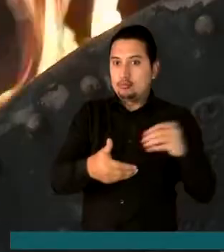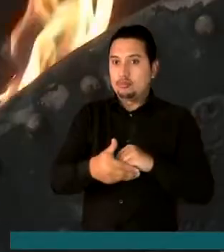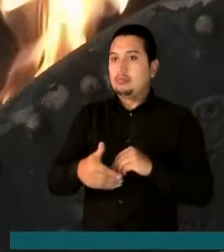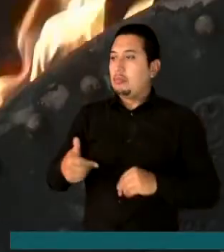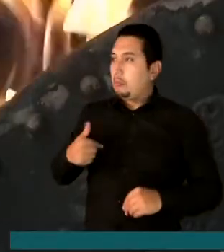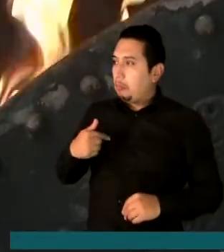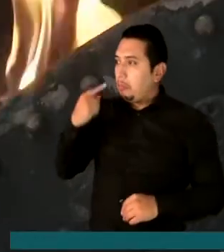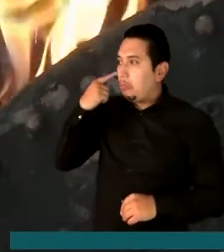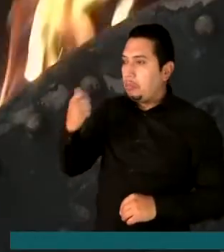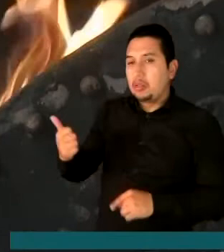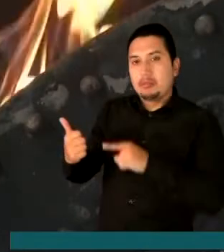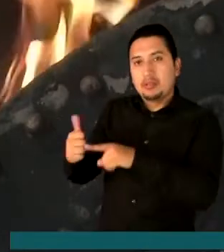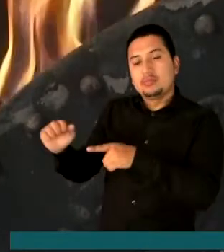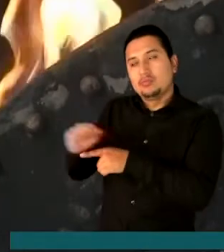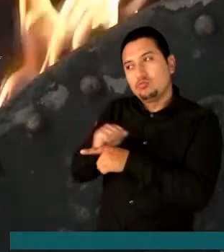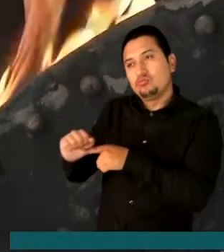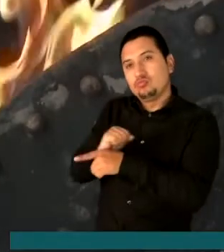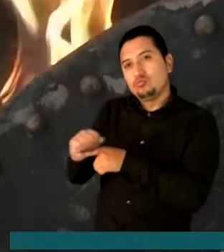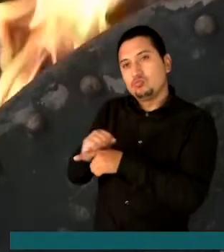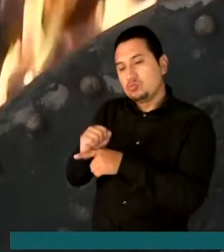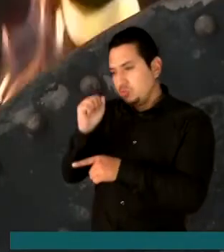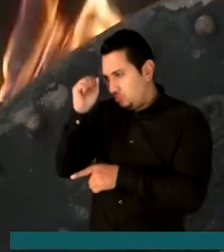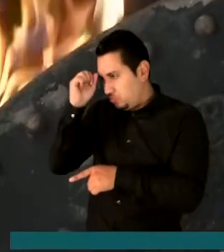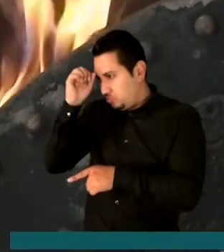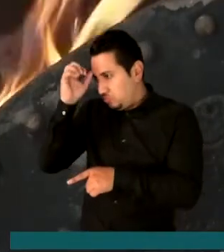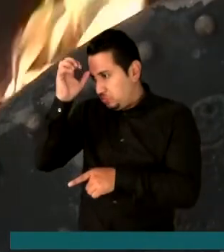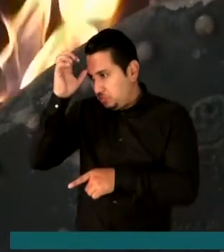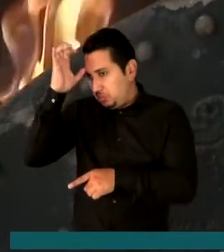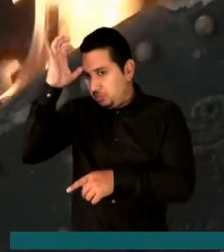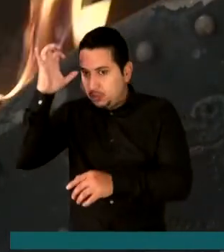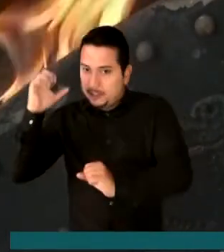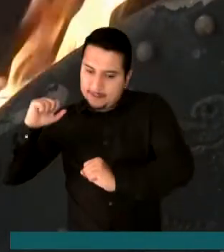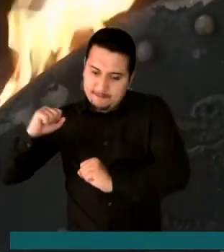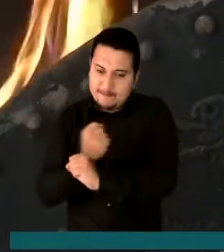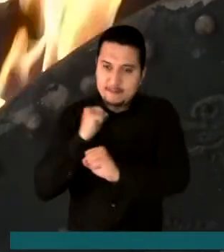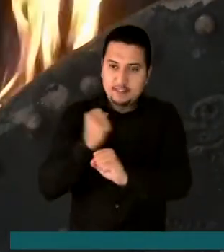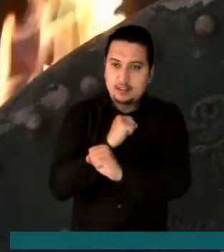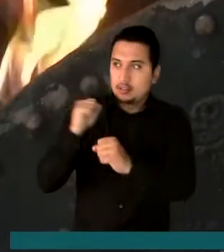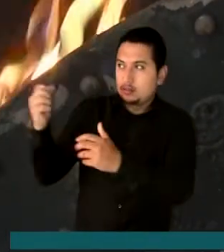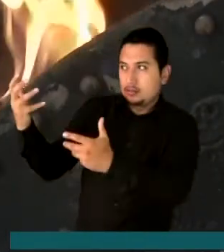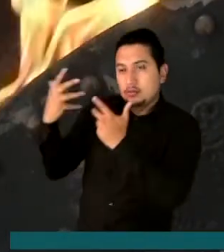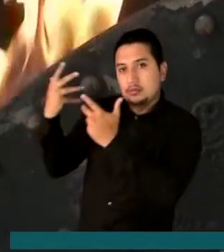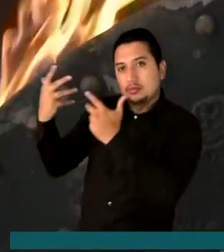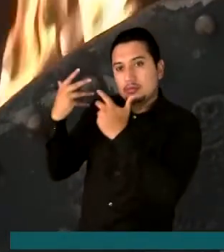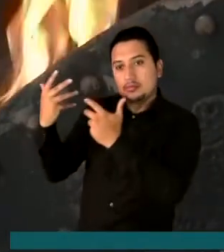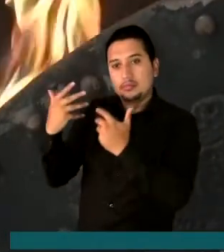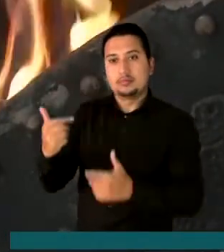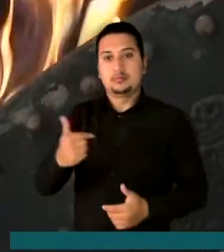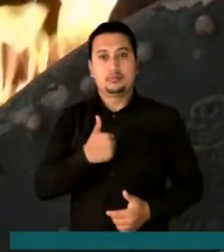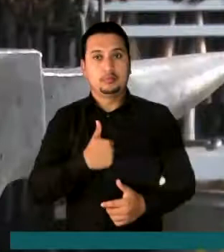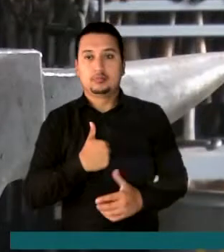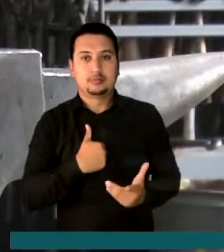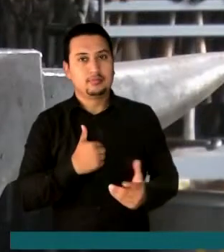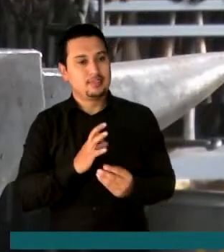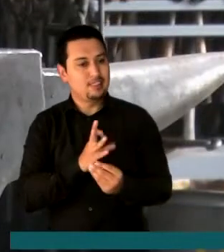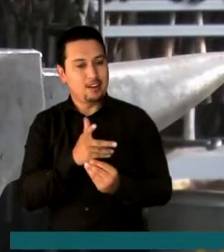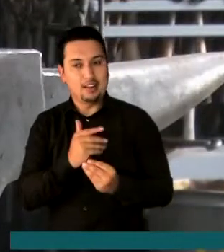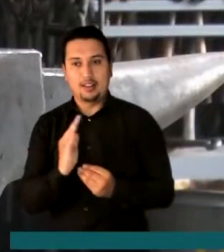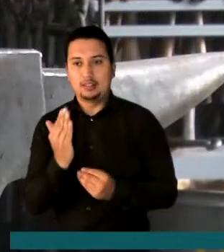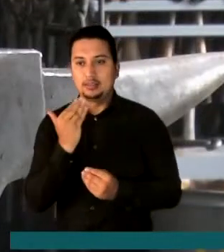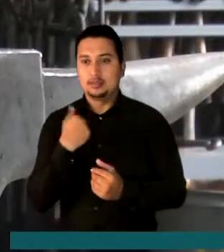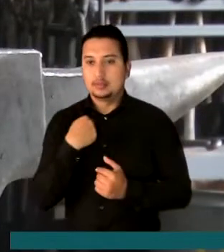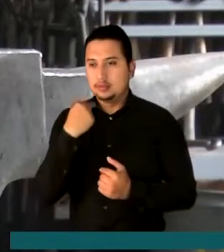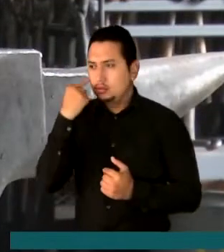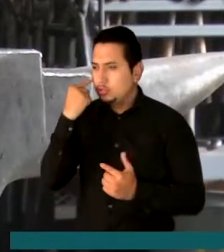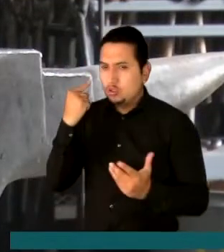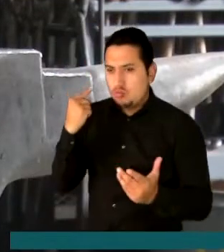hierro. Lo mejor es que podemos practicar todo el tiempo y eso nos va volviendo más expertos cada clase que vamos tomando. Uno como artista